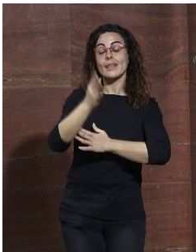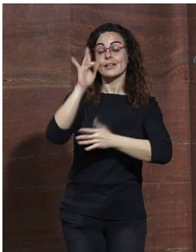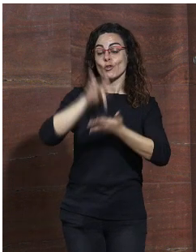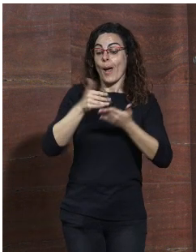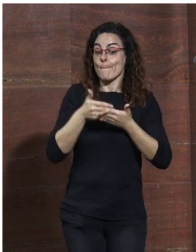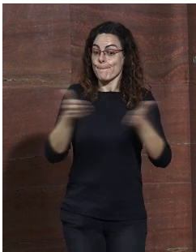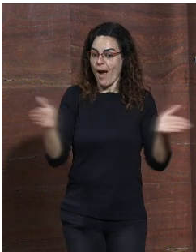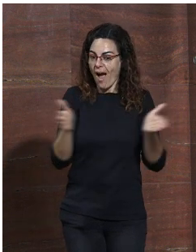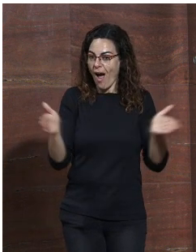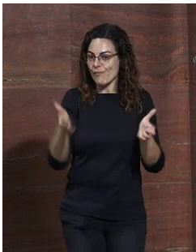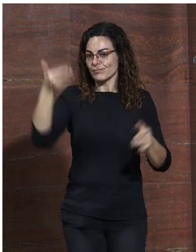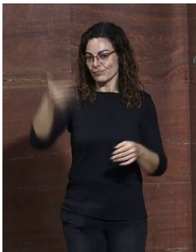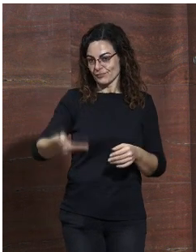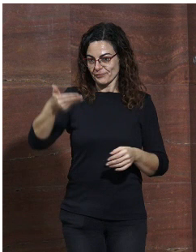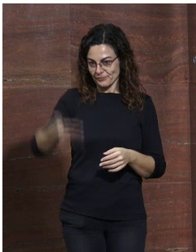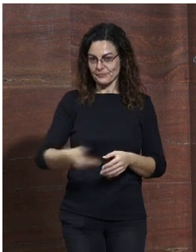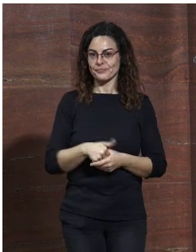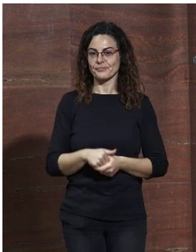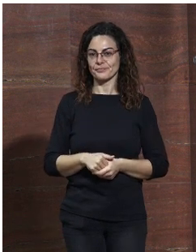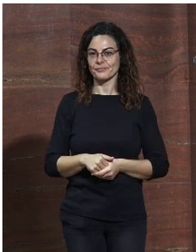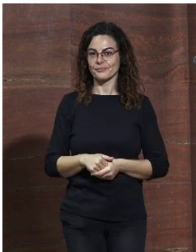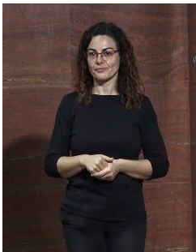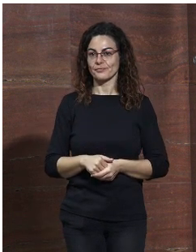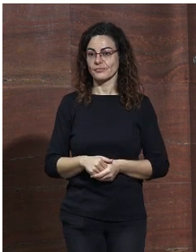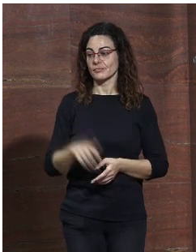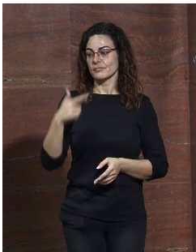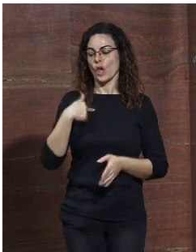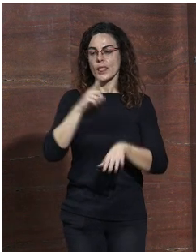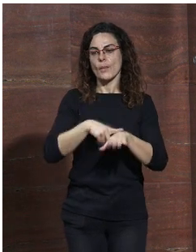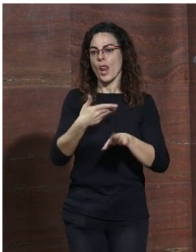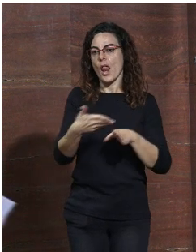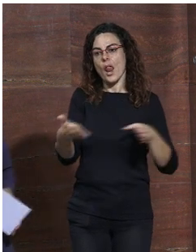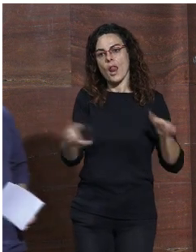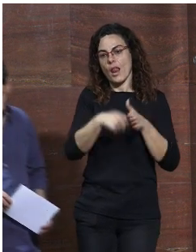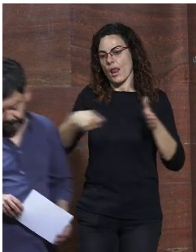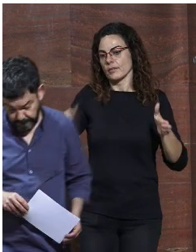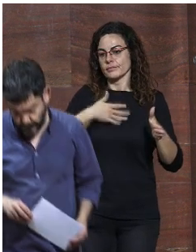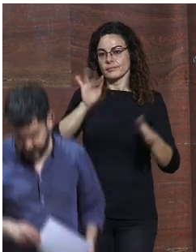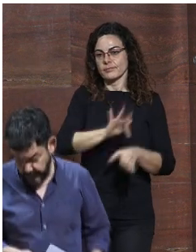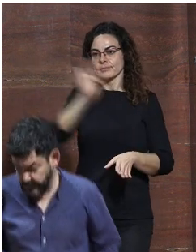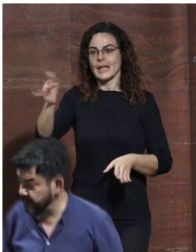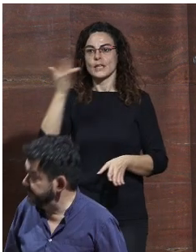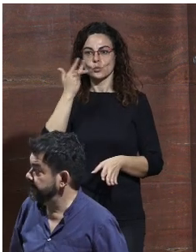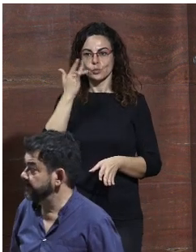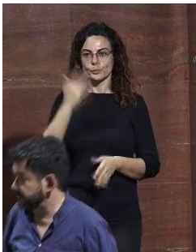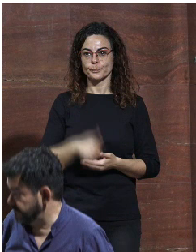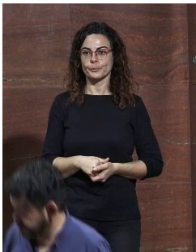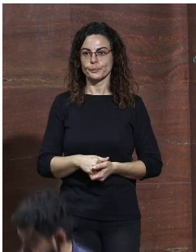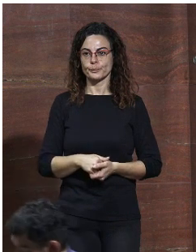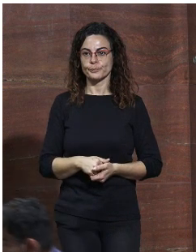emprendedoras. Y sin dilatar más, le cedo la palabra a Jesús Martín.